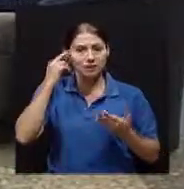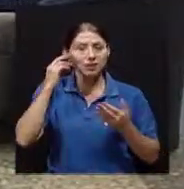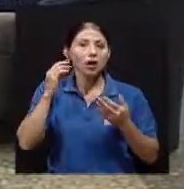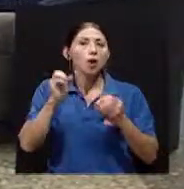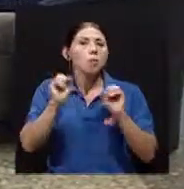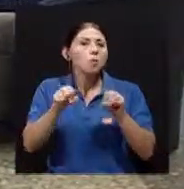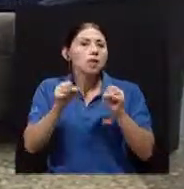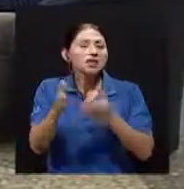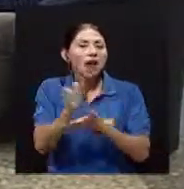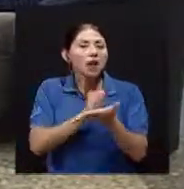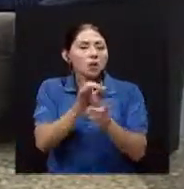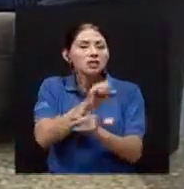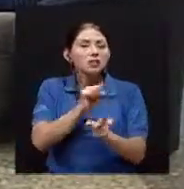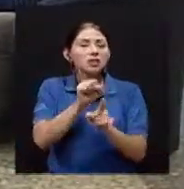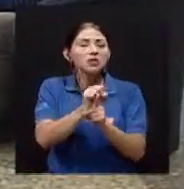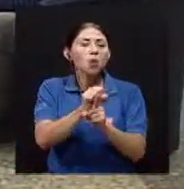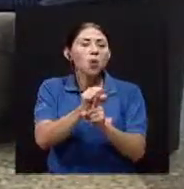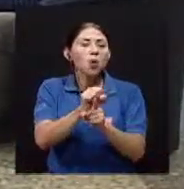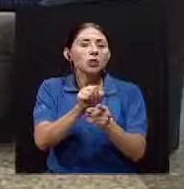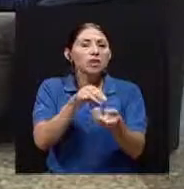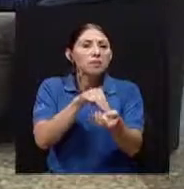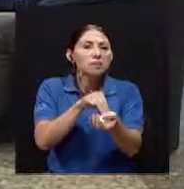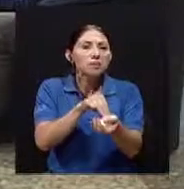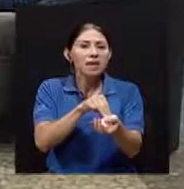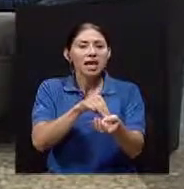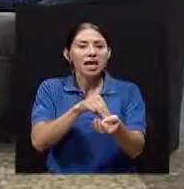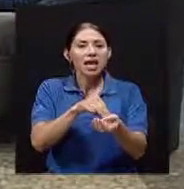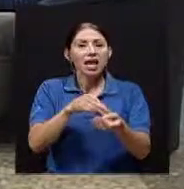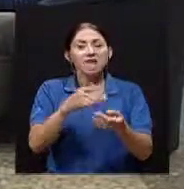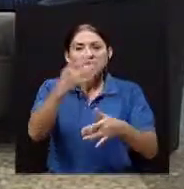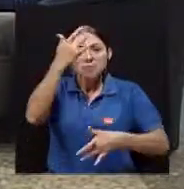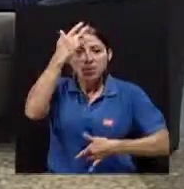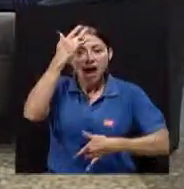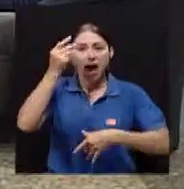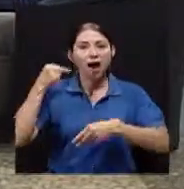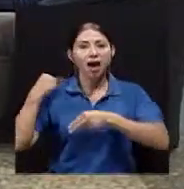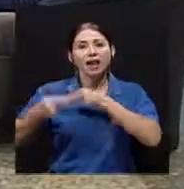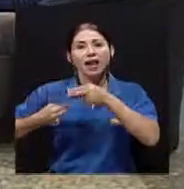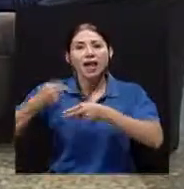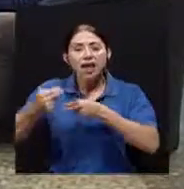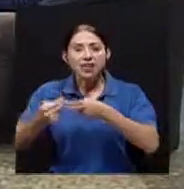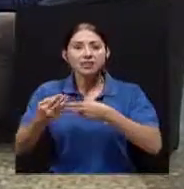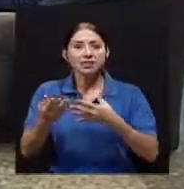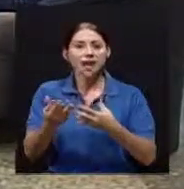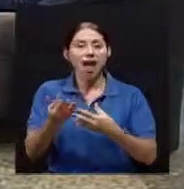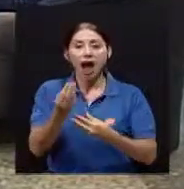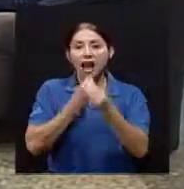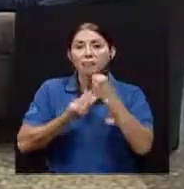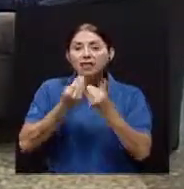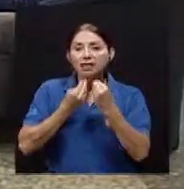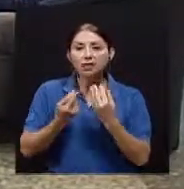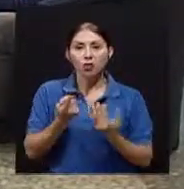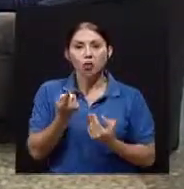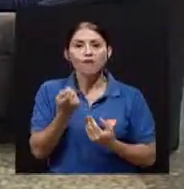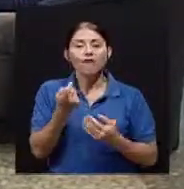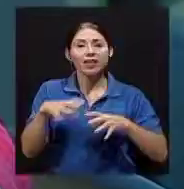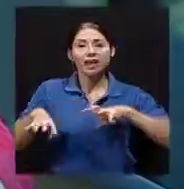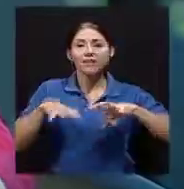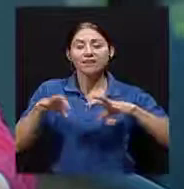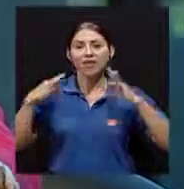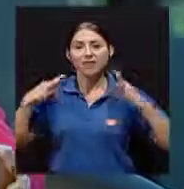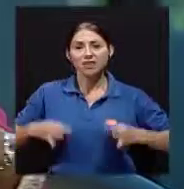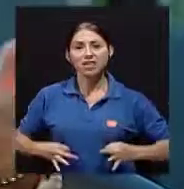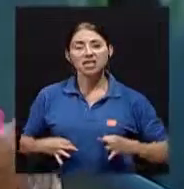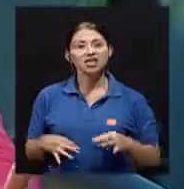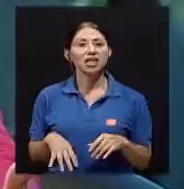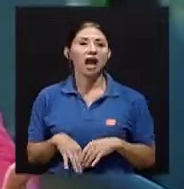les digo, pueden ser cosas clínicas, de enfermedades, de herencia, de la alimentación, de la falta de actividad física,